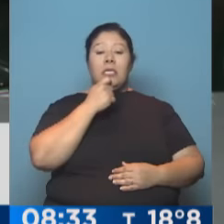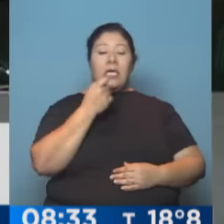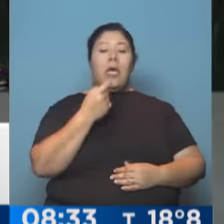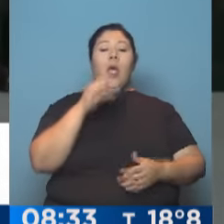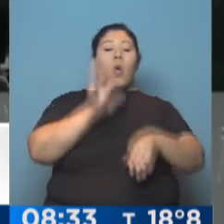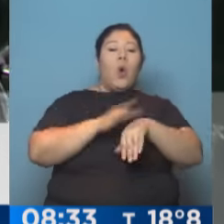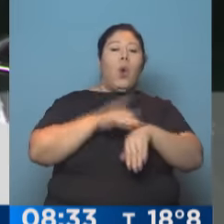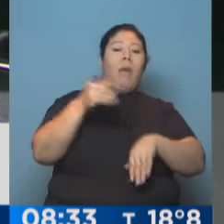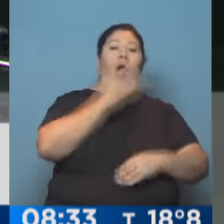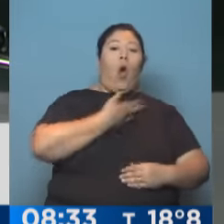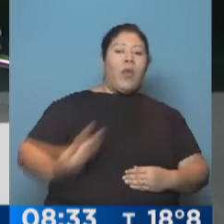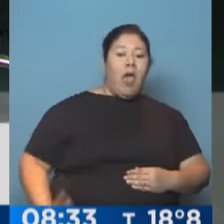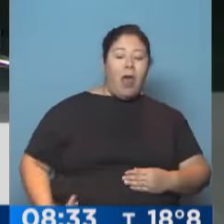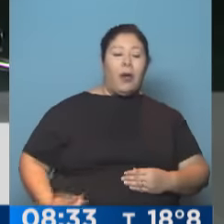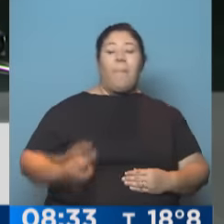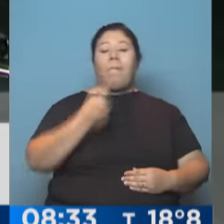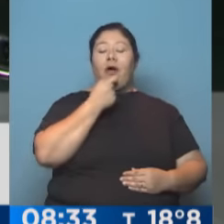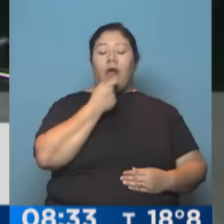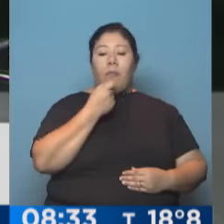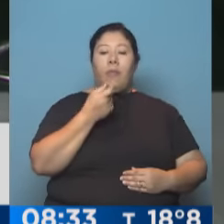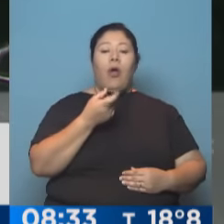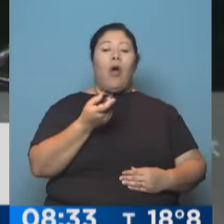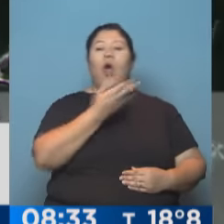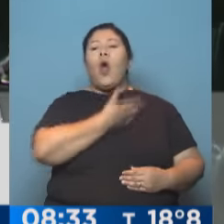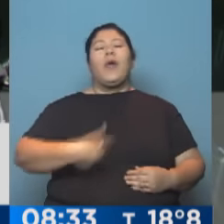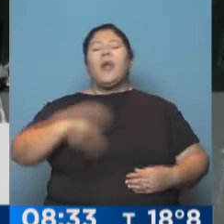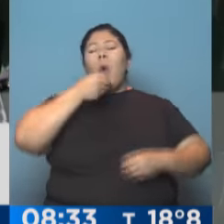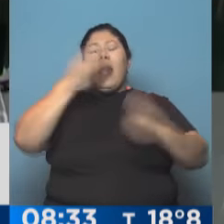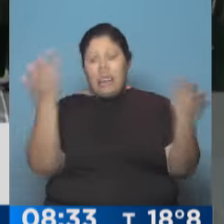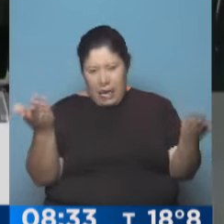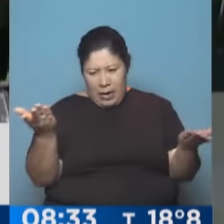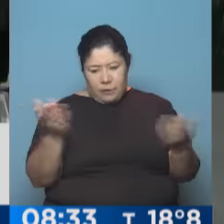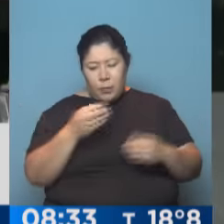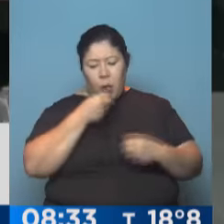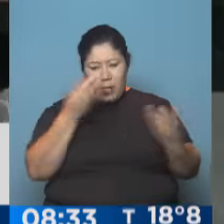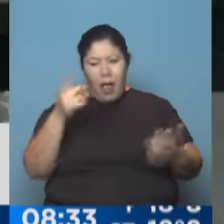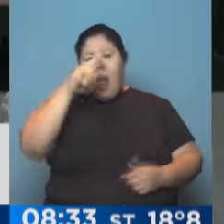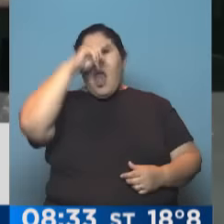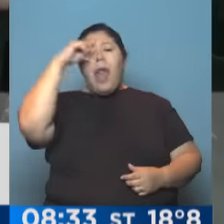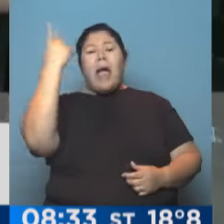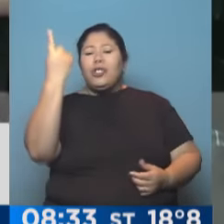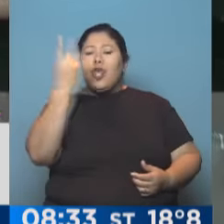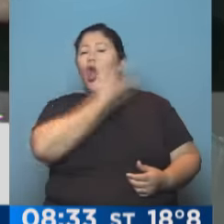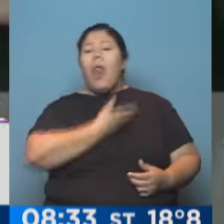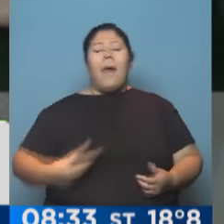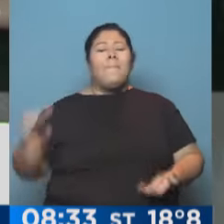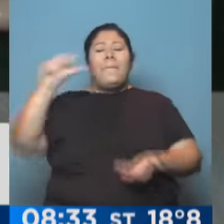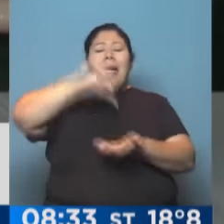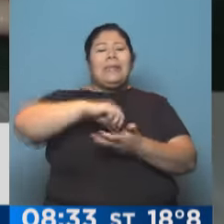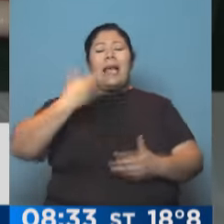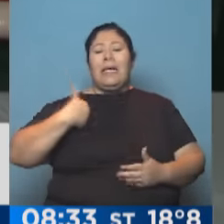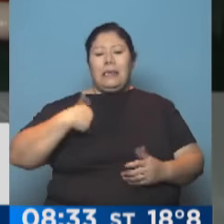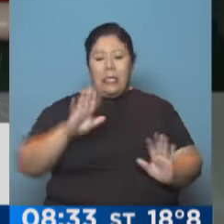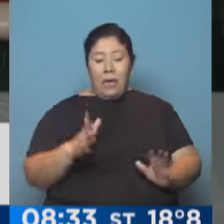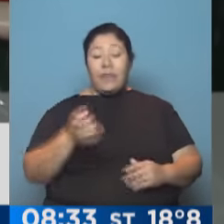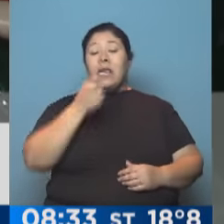culpa al gobierno y cualquiera sea el gobierno en este caso trata claro al rol que tiene el Estado si